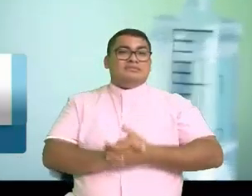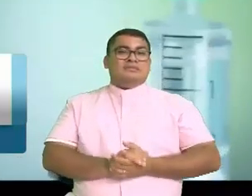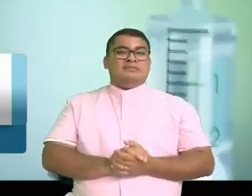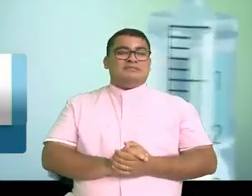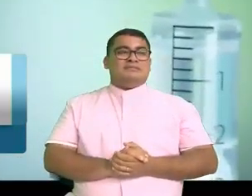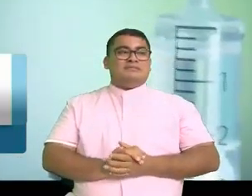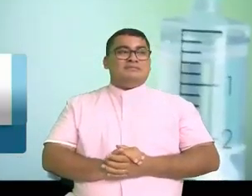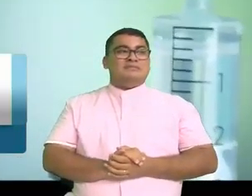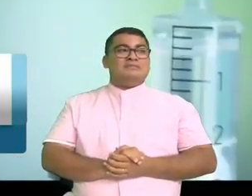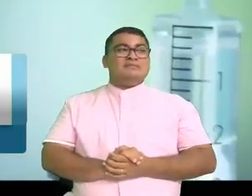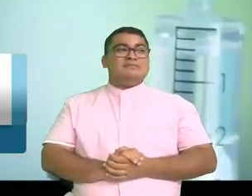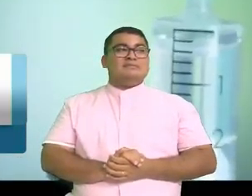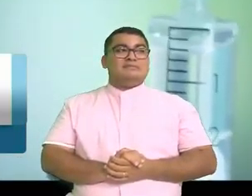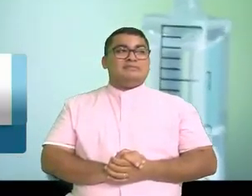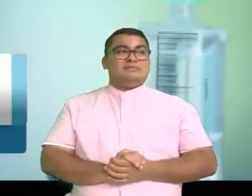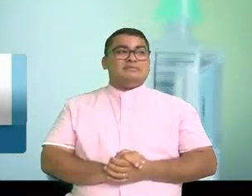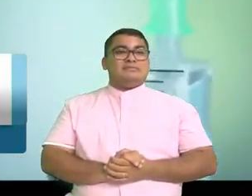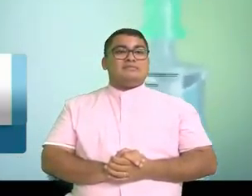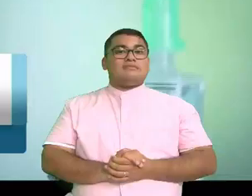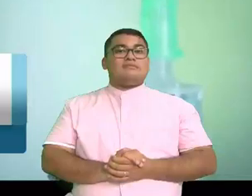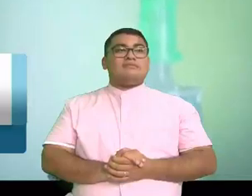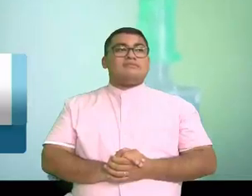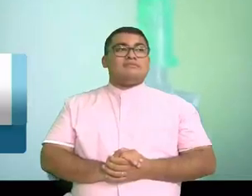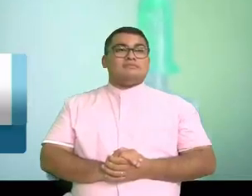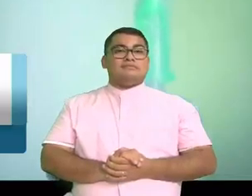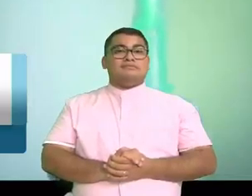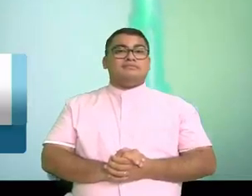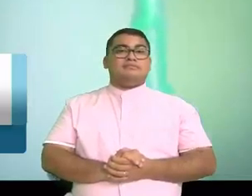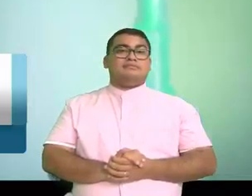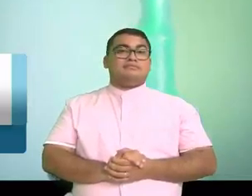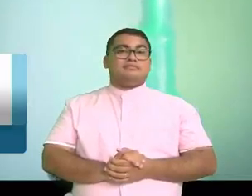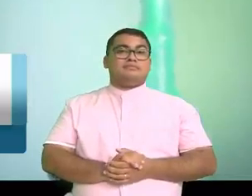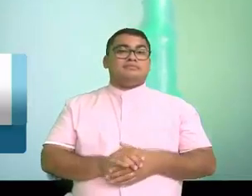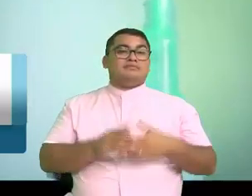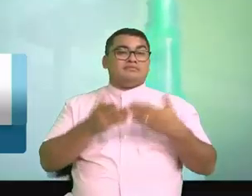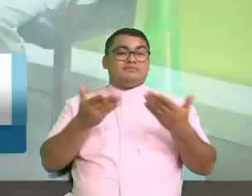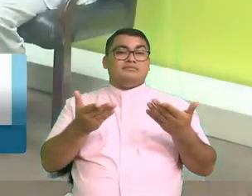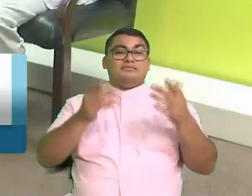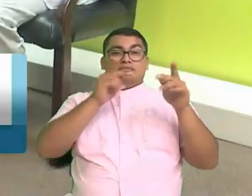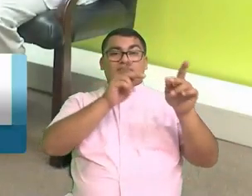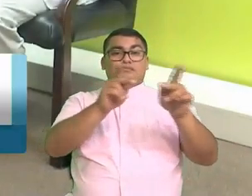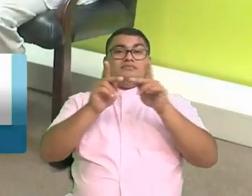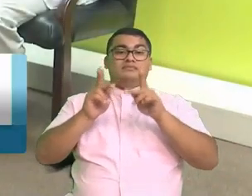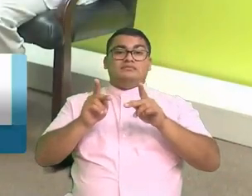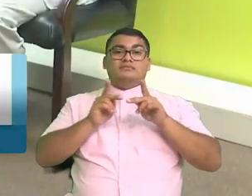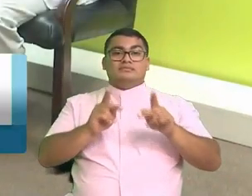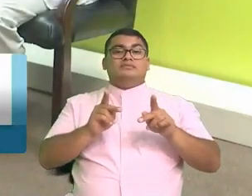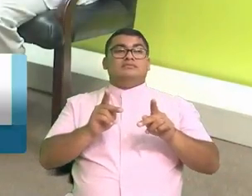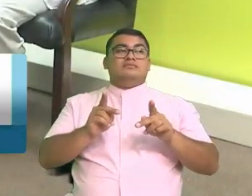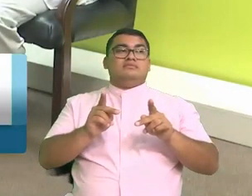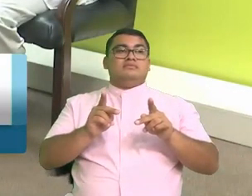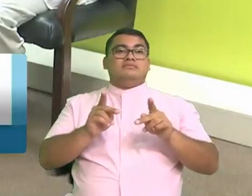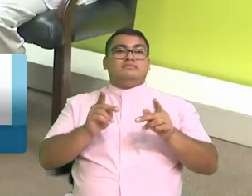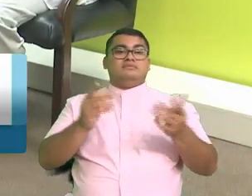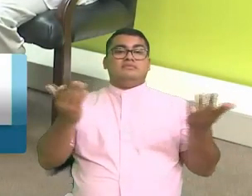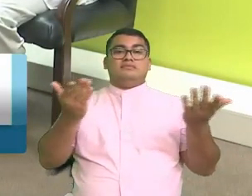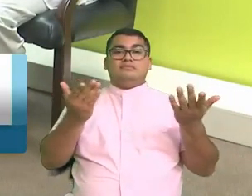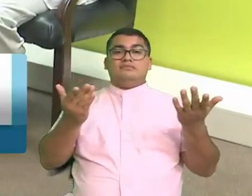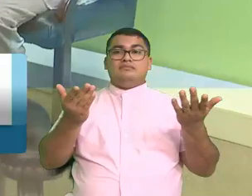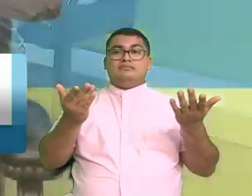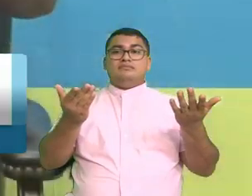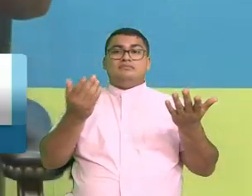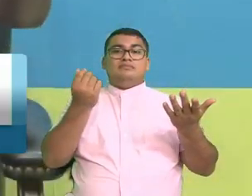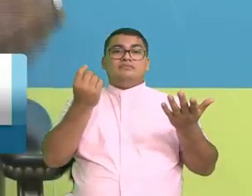una cirugía es no es una ganga. Claro. Ahora, una persona que se expone a una cirugía precisamente porque no